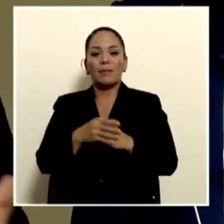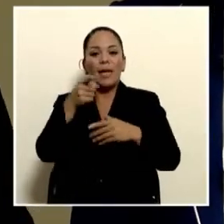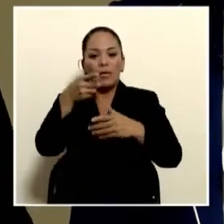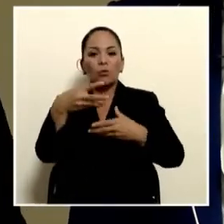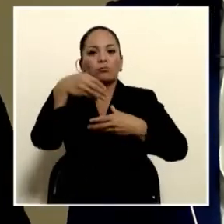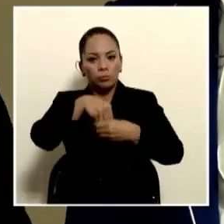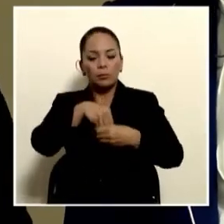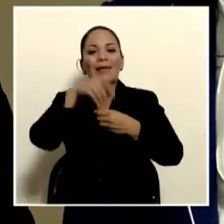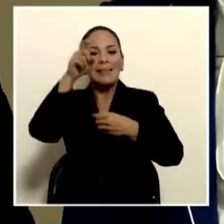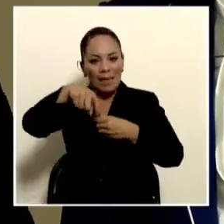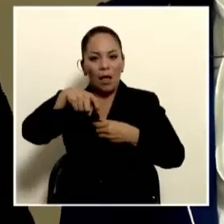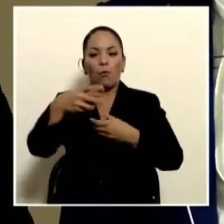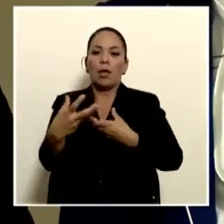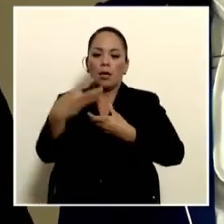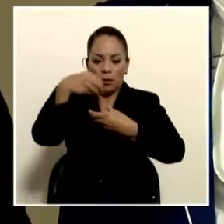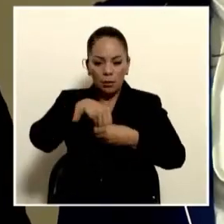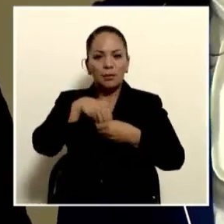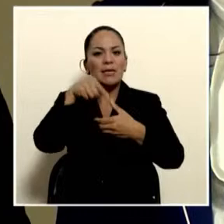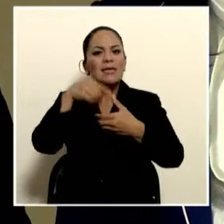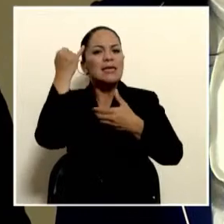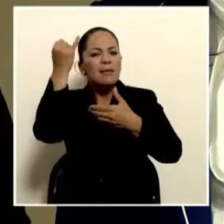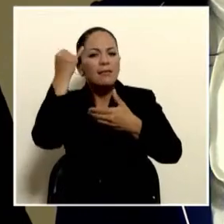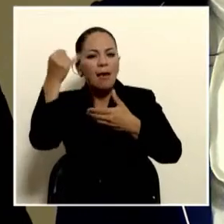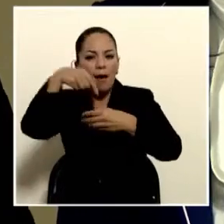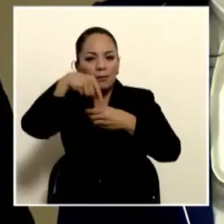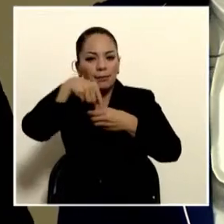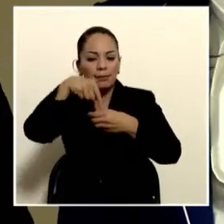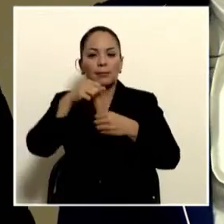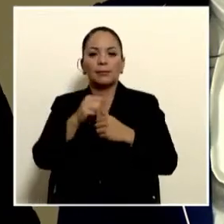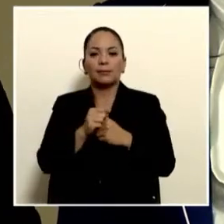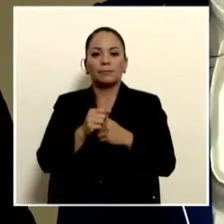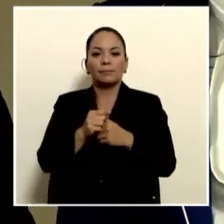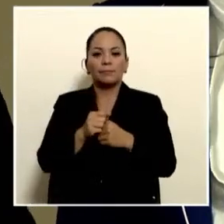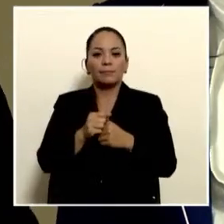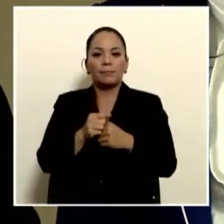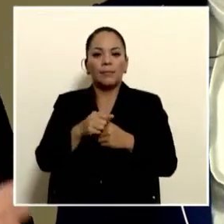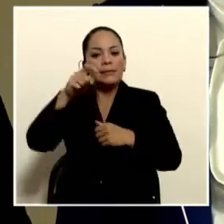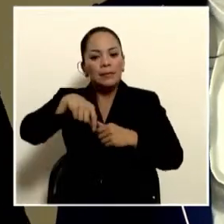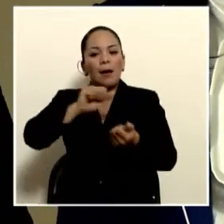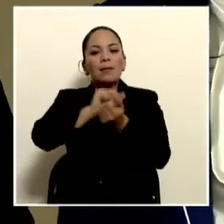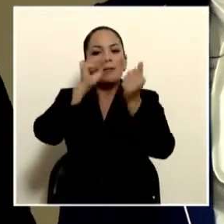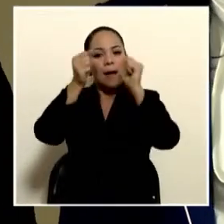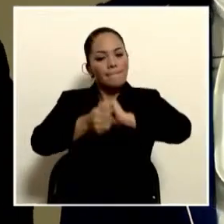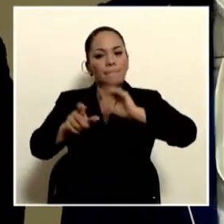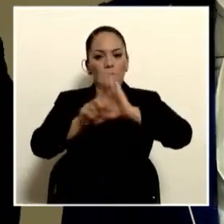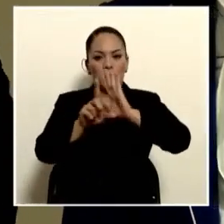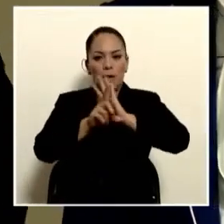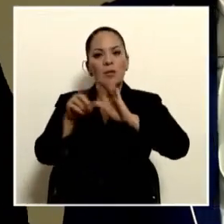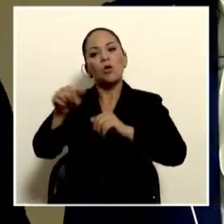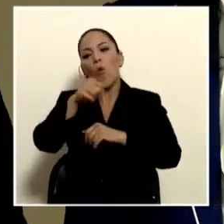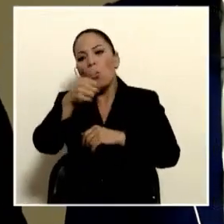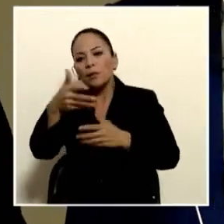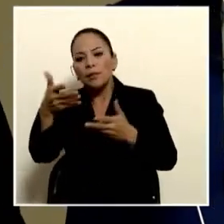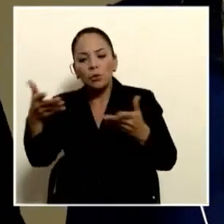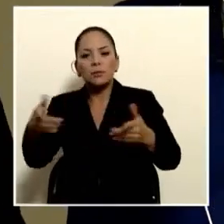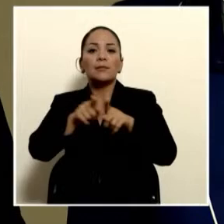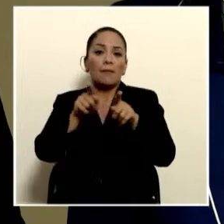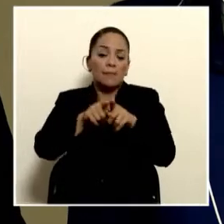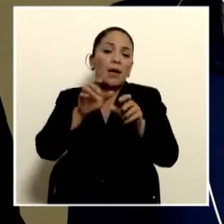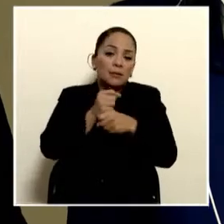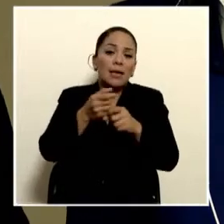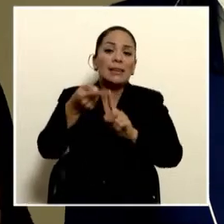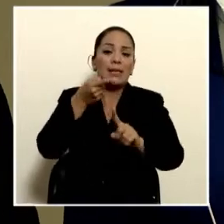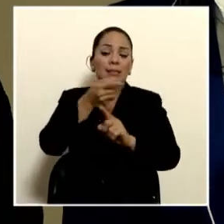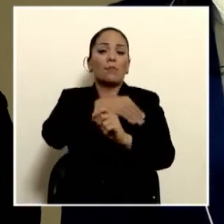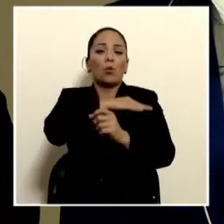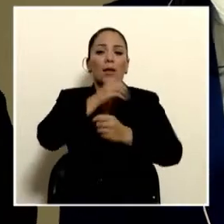o tiene que contener iniciativas que van a requerir cambios de ley y otras también cosas que se pueden hacer desde el Poder